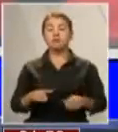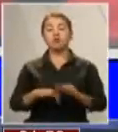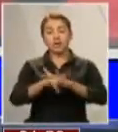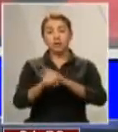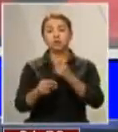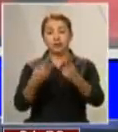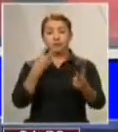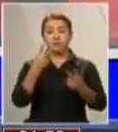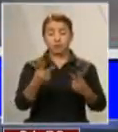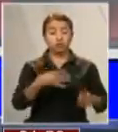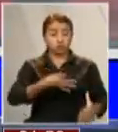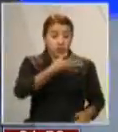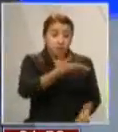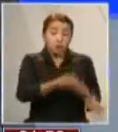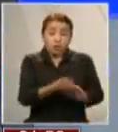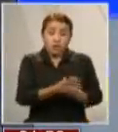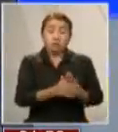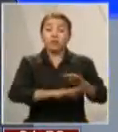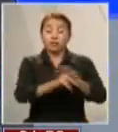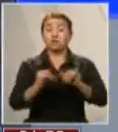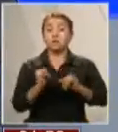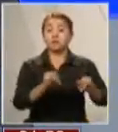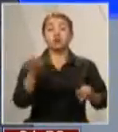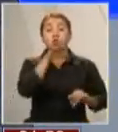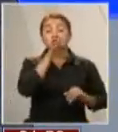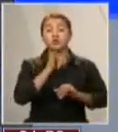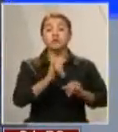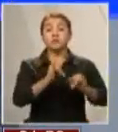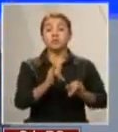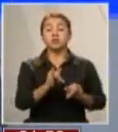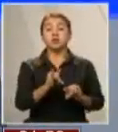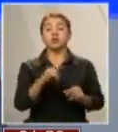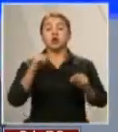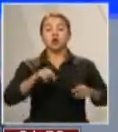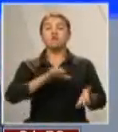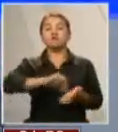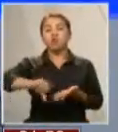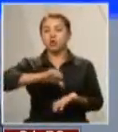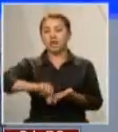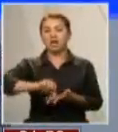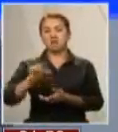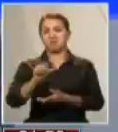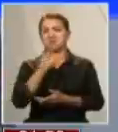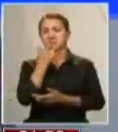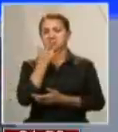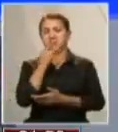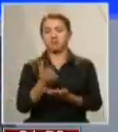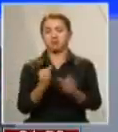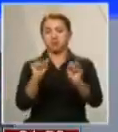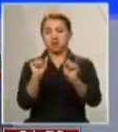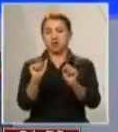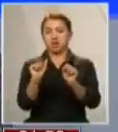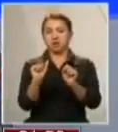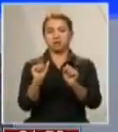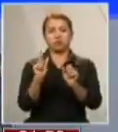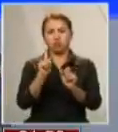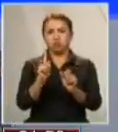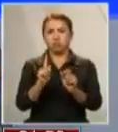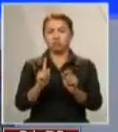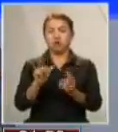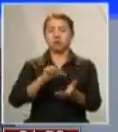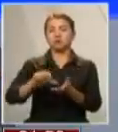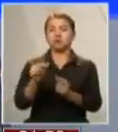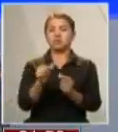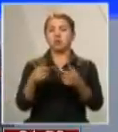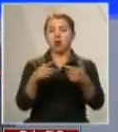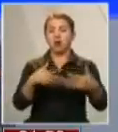visto también. Yo le estoy diciendo, por ejemplo, el delito de información, del uso de información privilegiada, que hoy día las multas son mucho menor de la que la persona gana. Yo considero que tenemos que tener una legislación parecida a